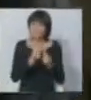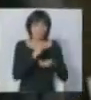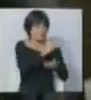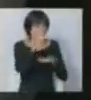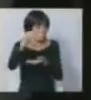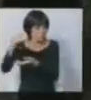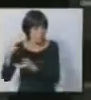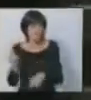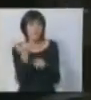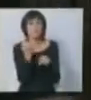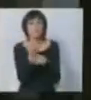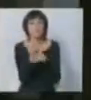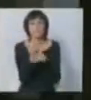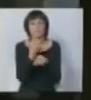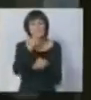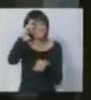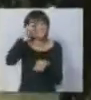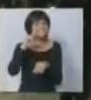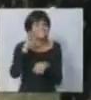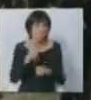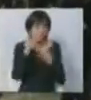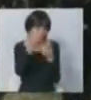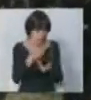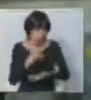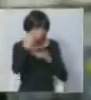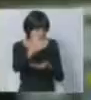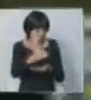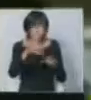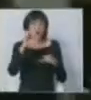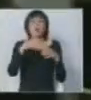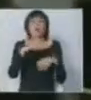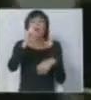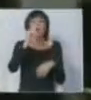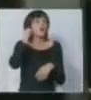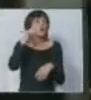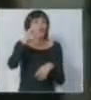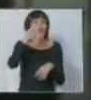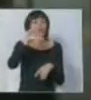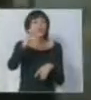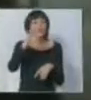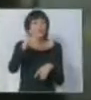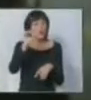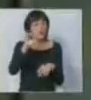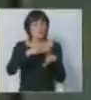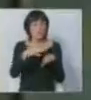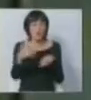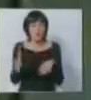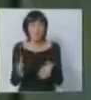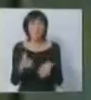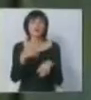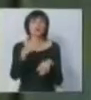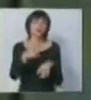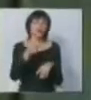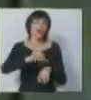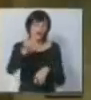serie nominada a los premios Globos de Oro, a los Emmy. Ganó 3 Emmy, tuvo 8